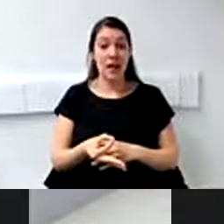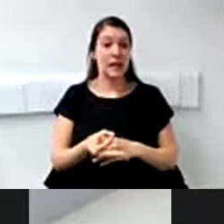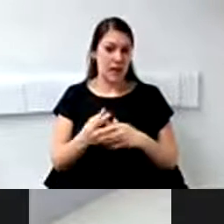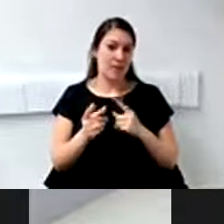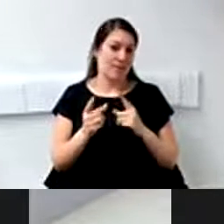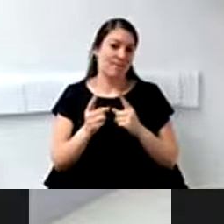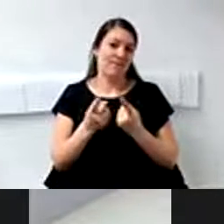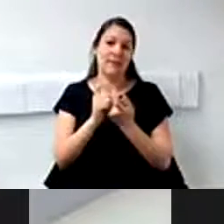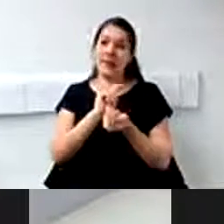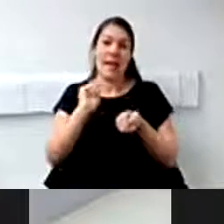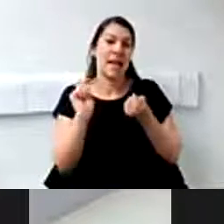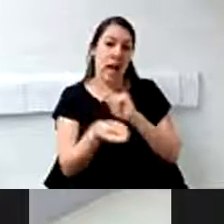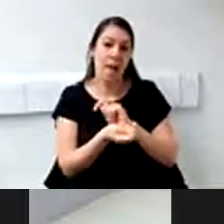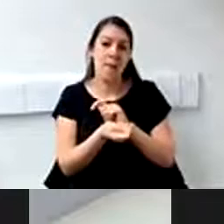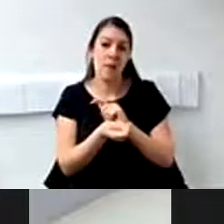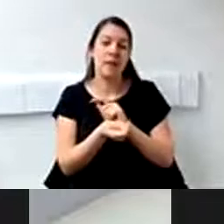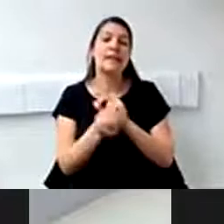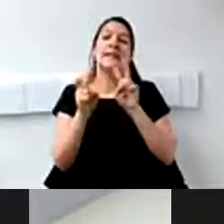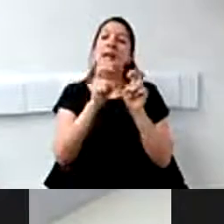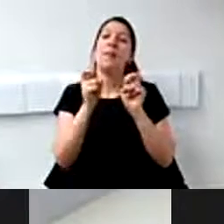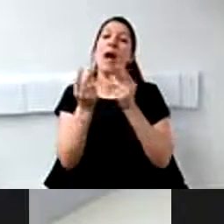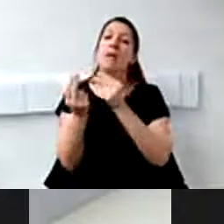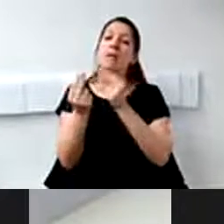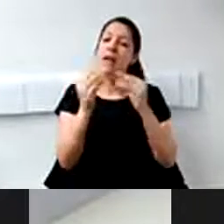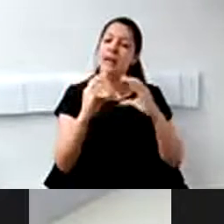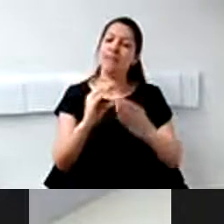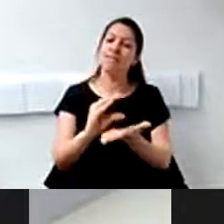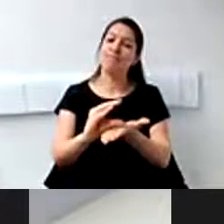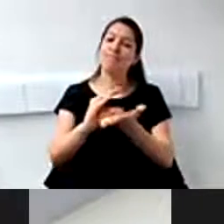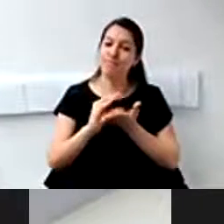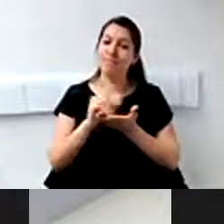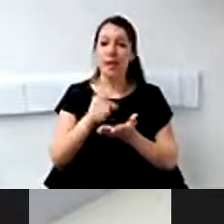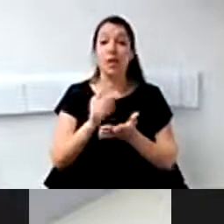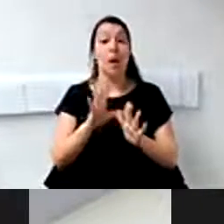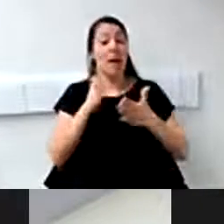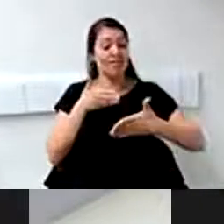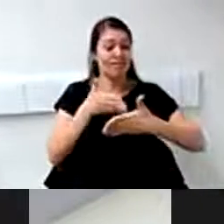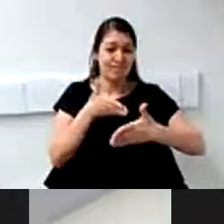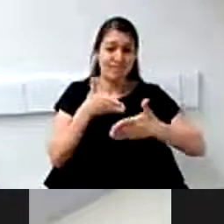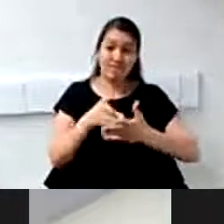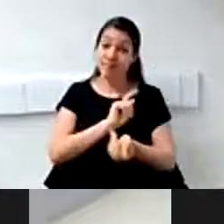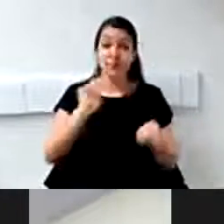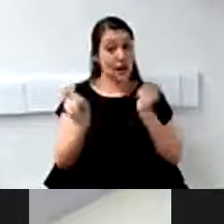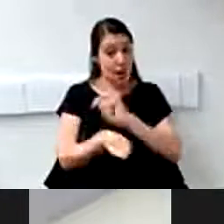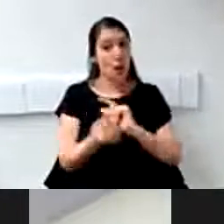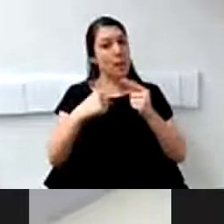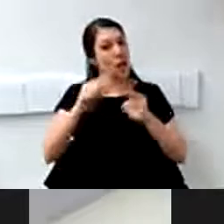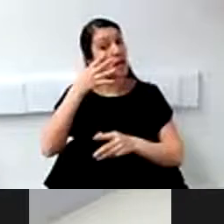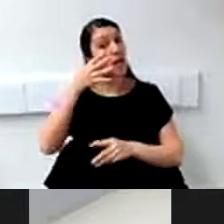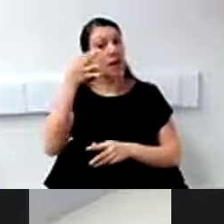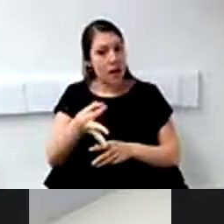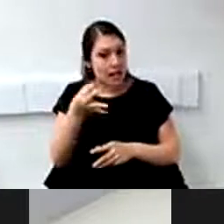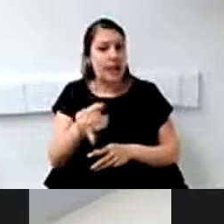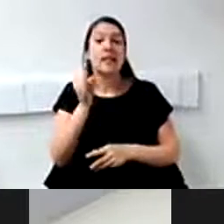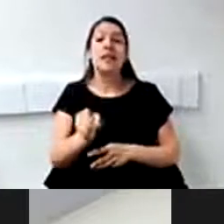cambios. Como yo puse la cosa que la parte económica capaz que era un impedimento para hacer todos estos cambios, pero de verdad que es cierto, hay